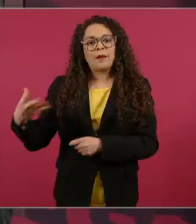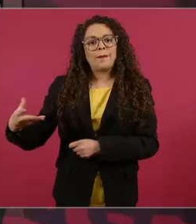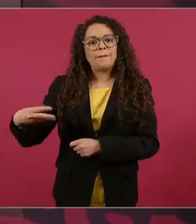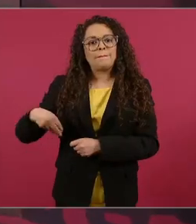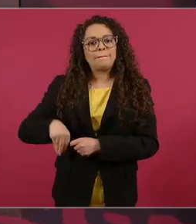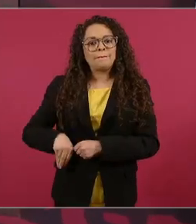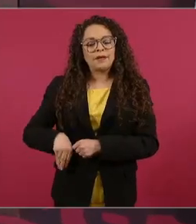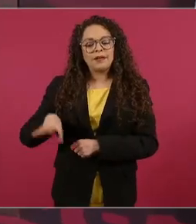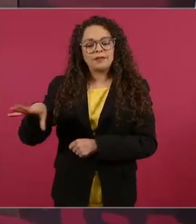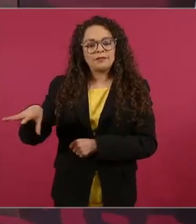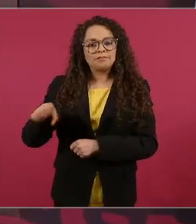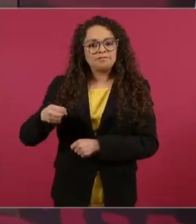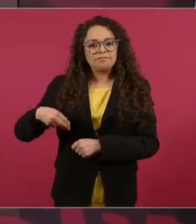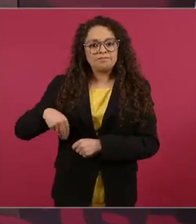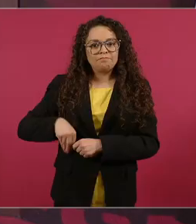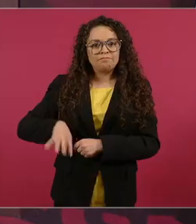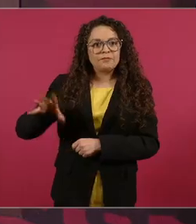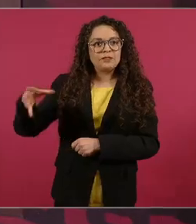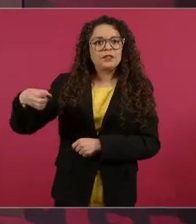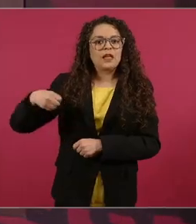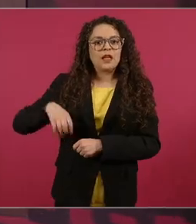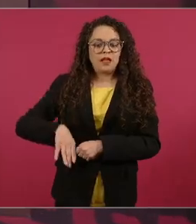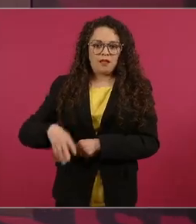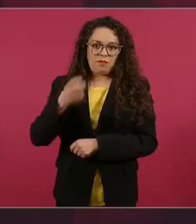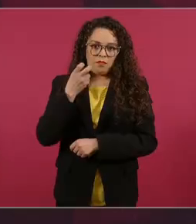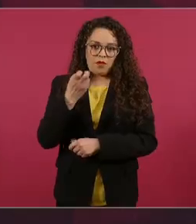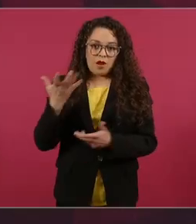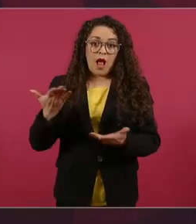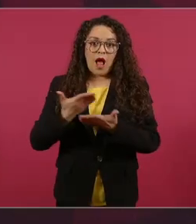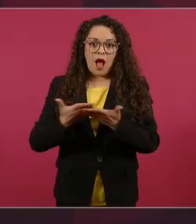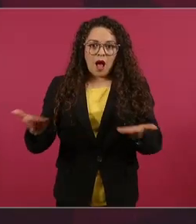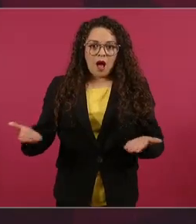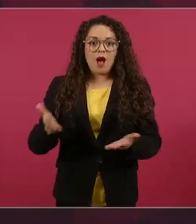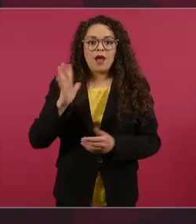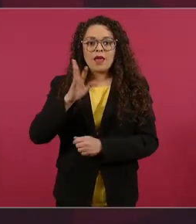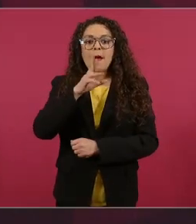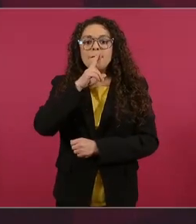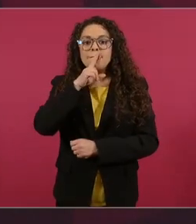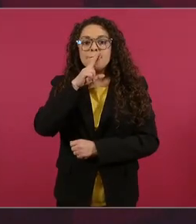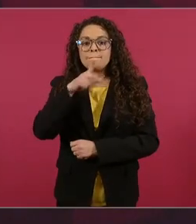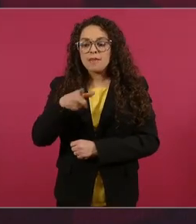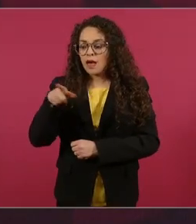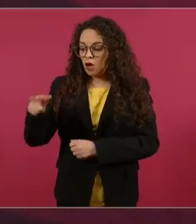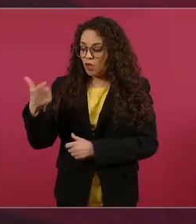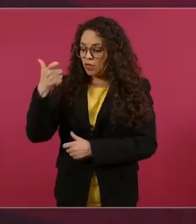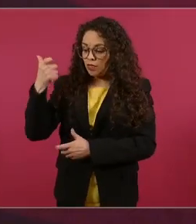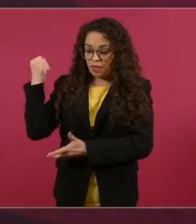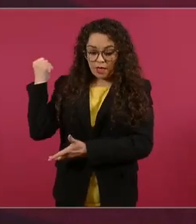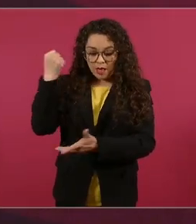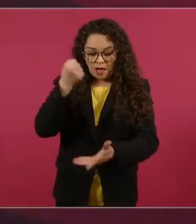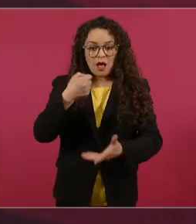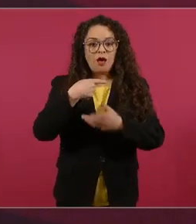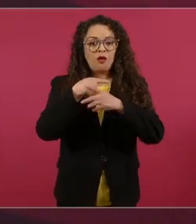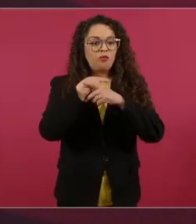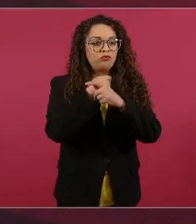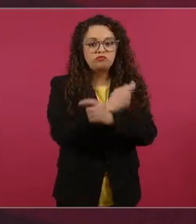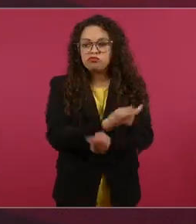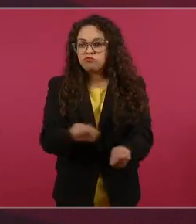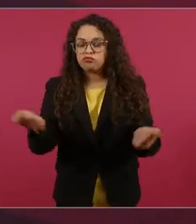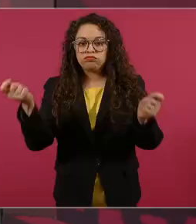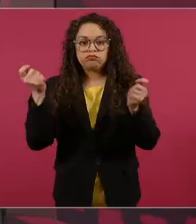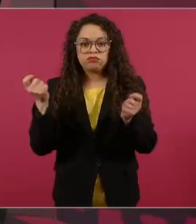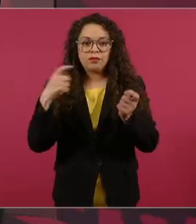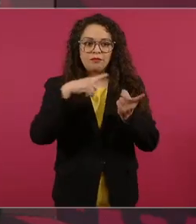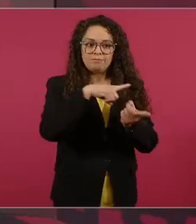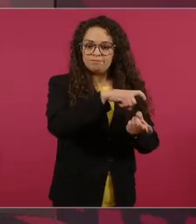Ahora hay una mejor distribución de la riqueza, una mejor distribución del ingreso y una mejor